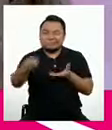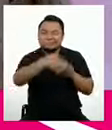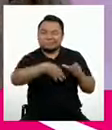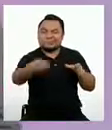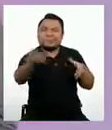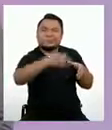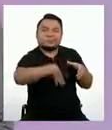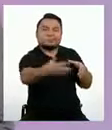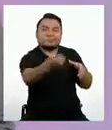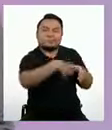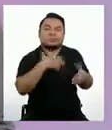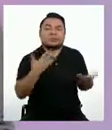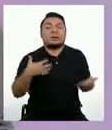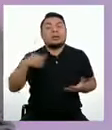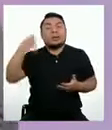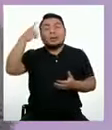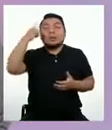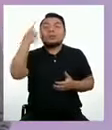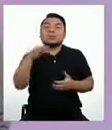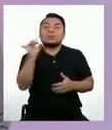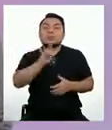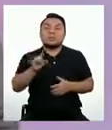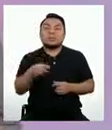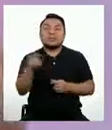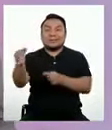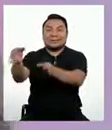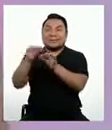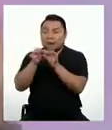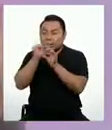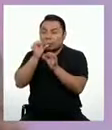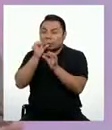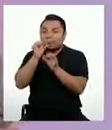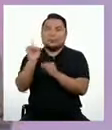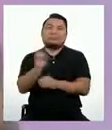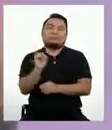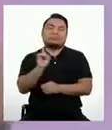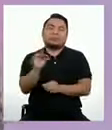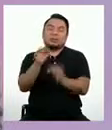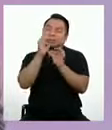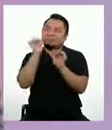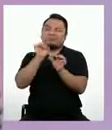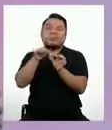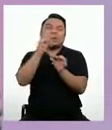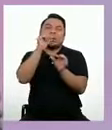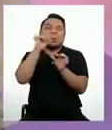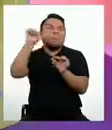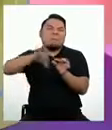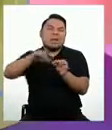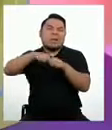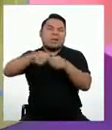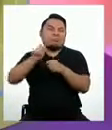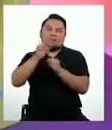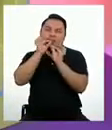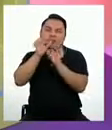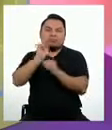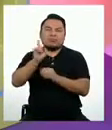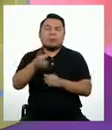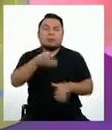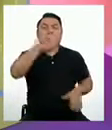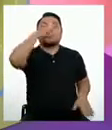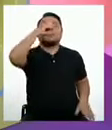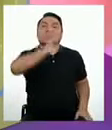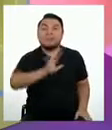wow, yo uso siempre, por ejemplo, cañitas, ¿no? Y ahora ya sé que ya no la debo usar porque sé dónde terminan. En el caso también